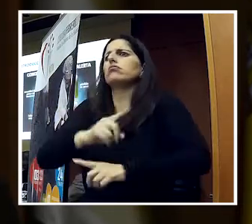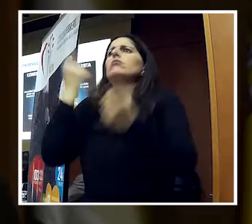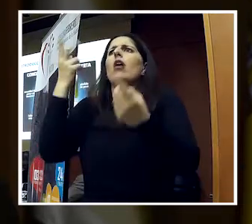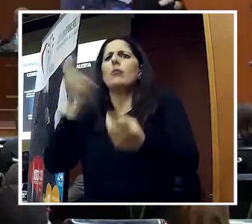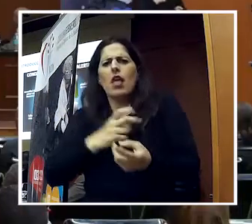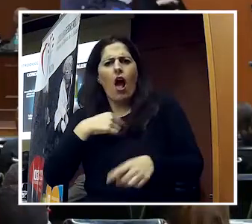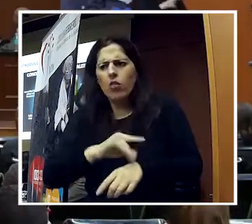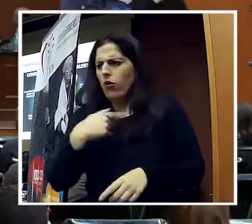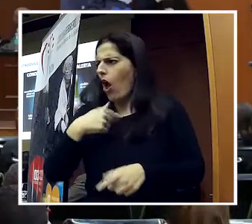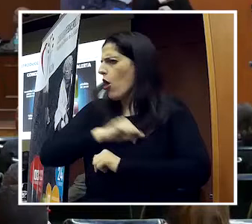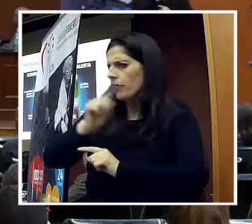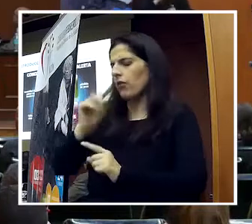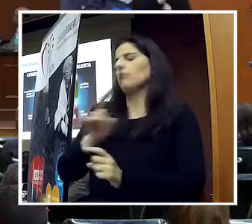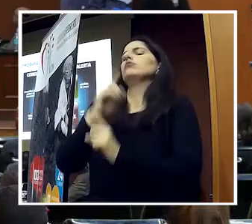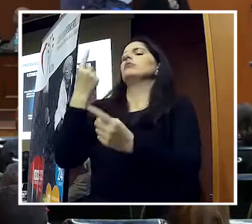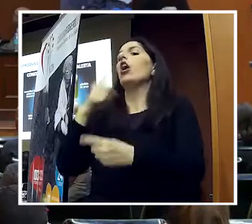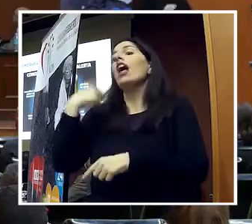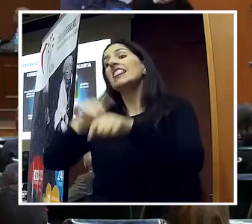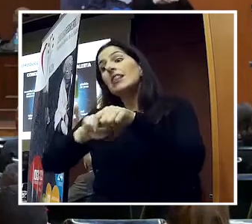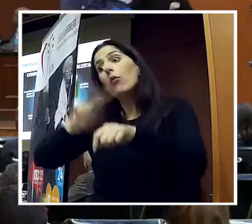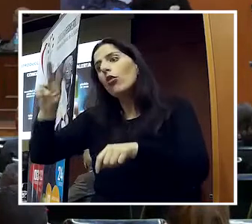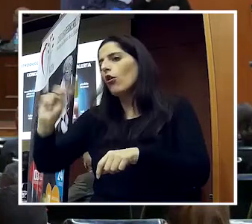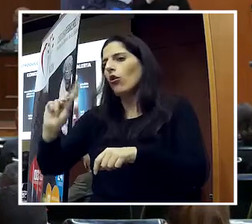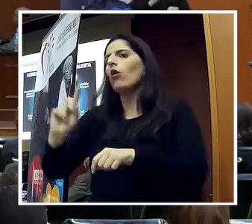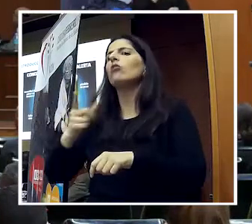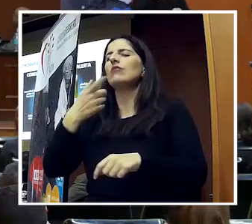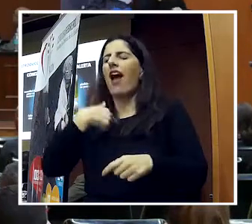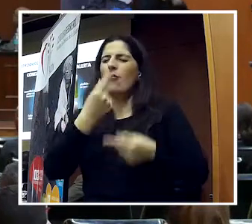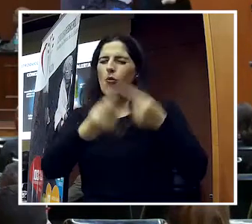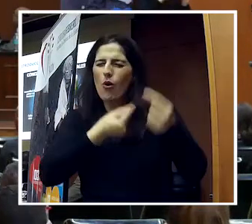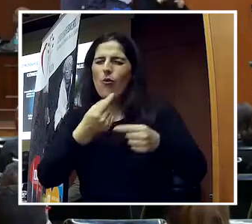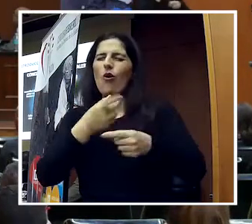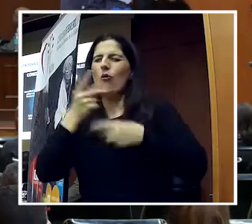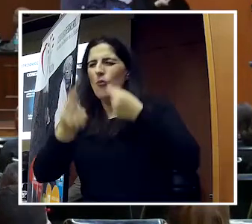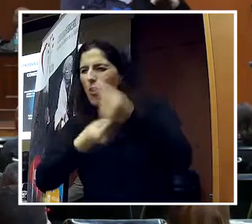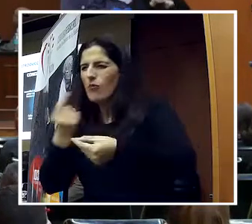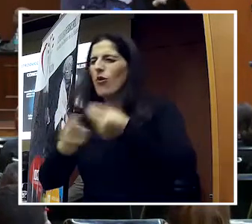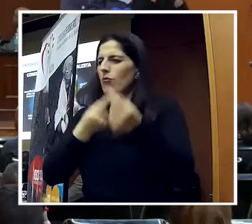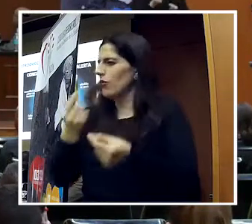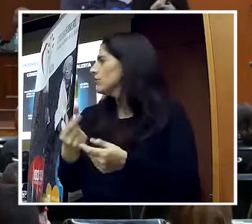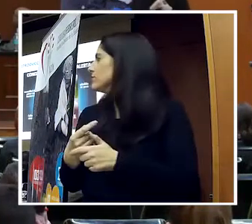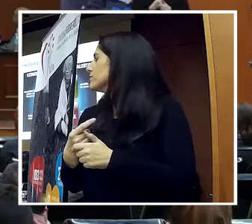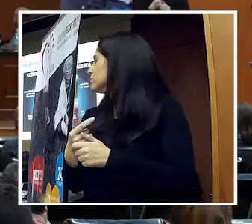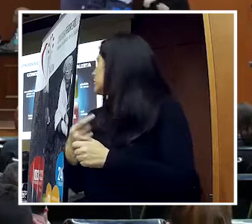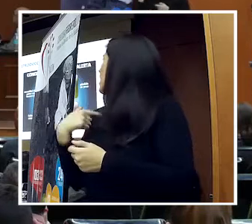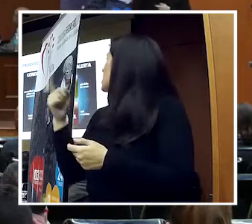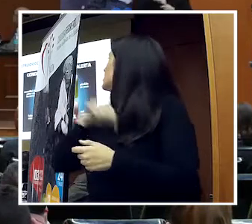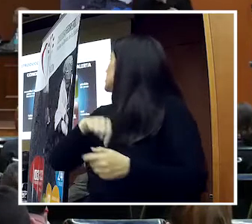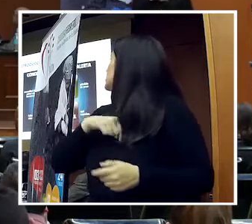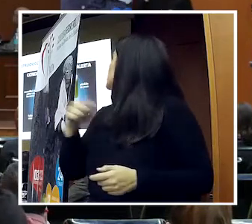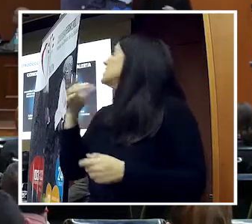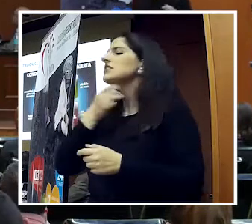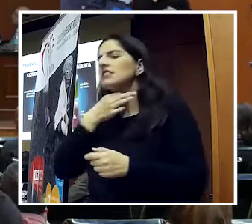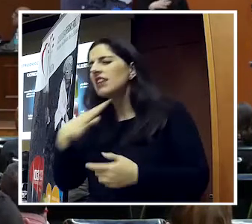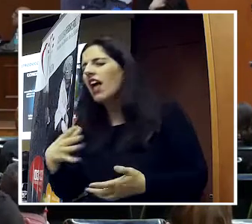lenta. Conocen perfectamente los síntomas cardinales de la diabetes, la pérdida de peso, la sed, la falta de energía, el orinar